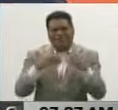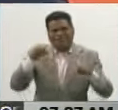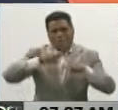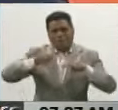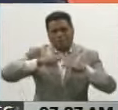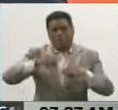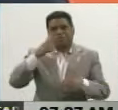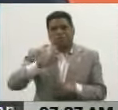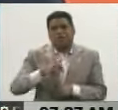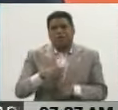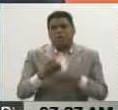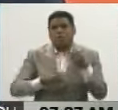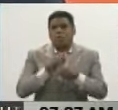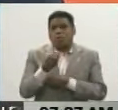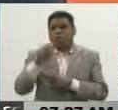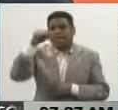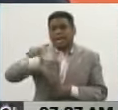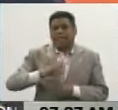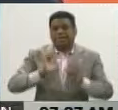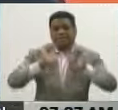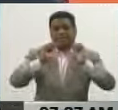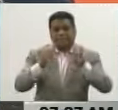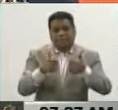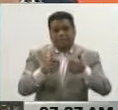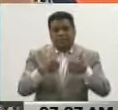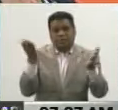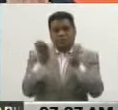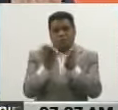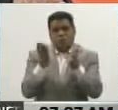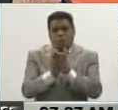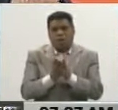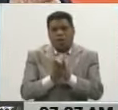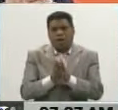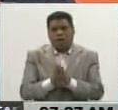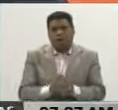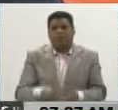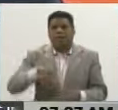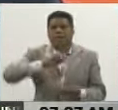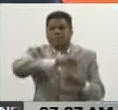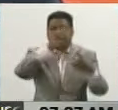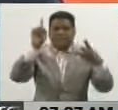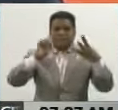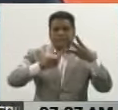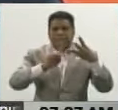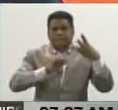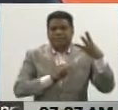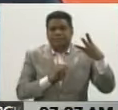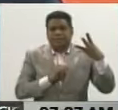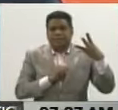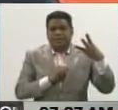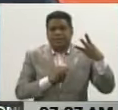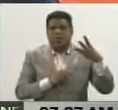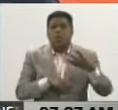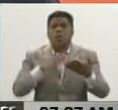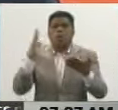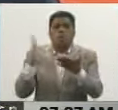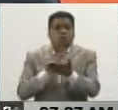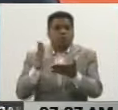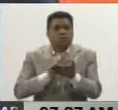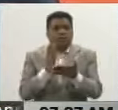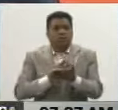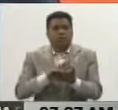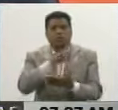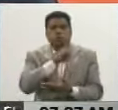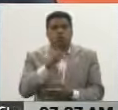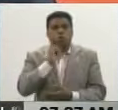podamos cumplirlo en este inicio de año escolar. Continuamos con la colección Bicentenario, continuamos con a